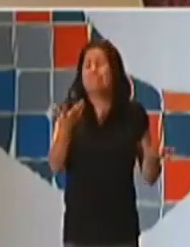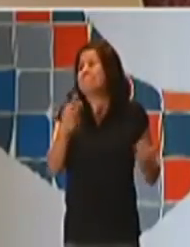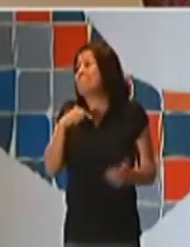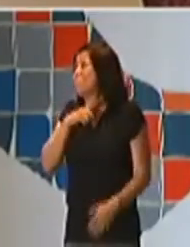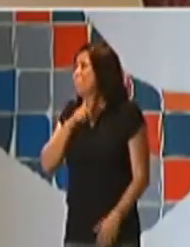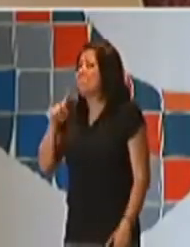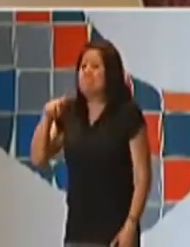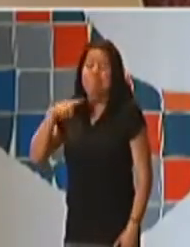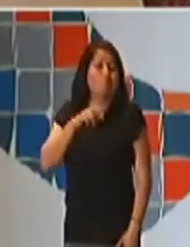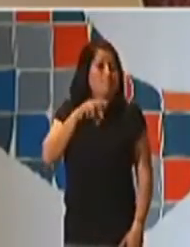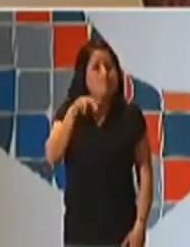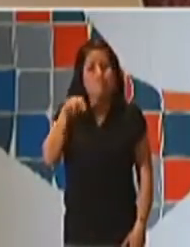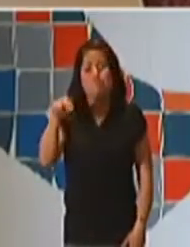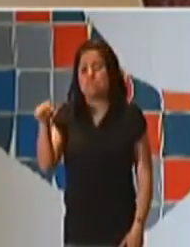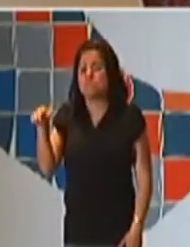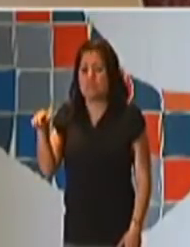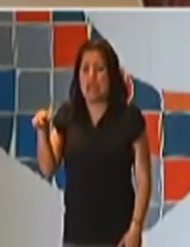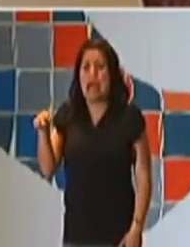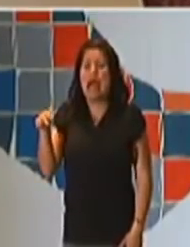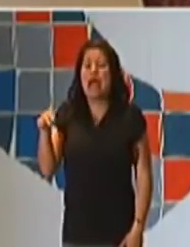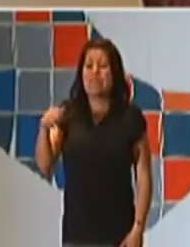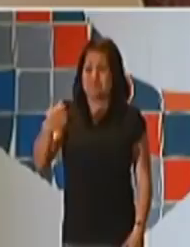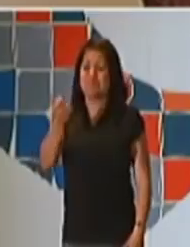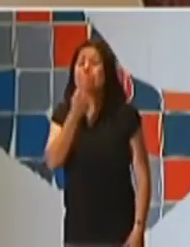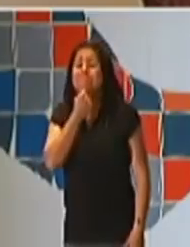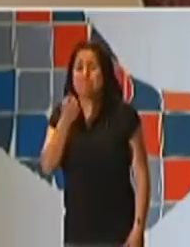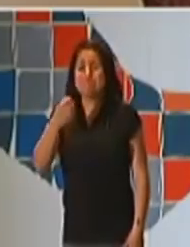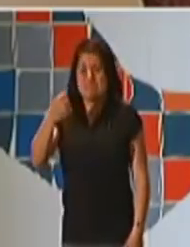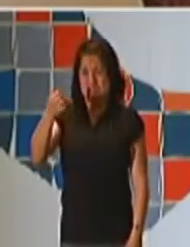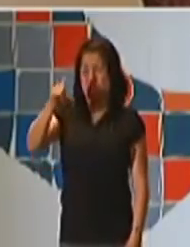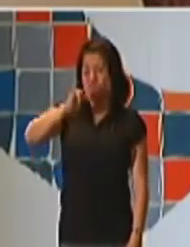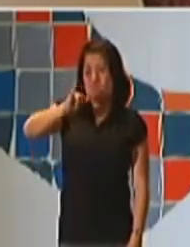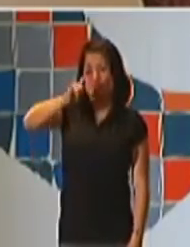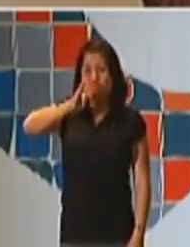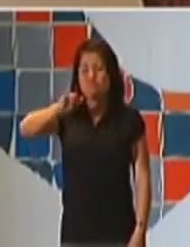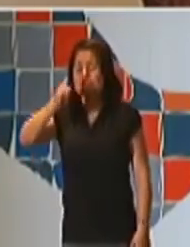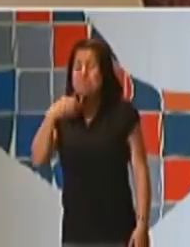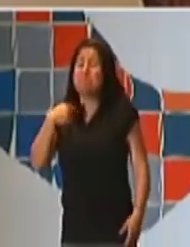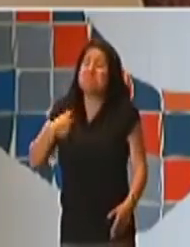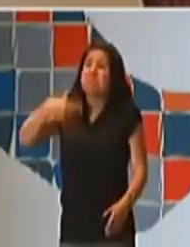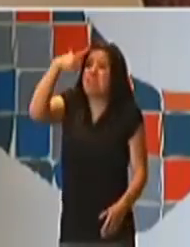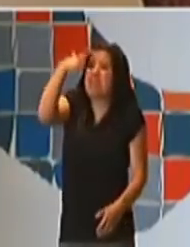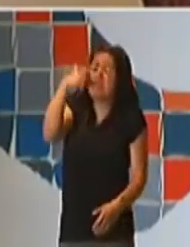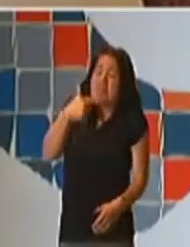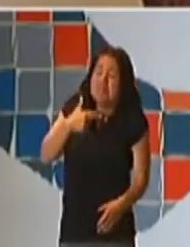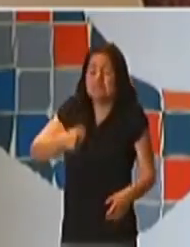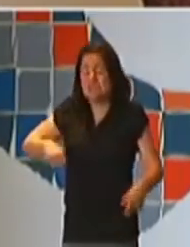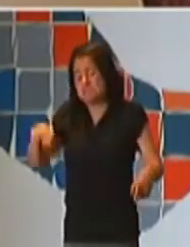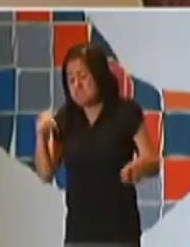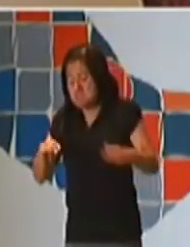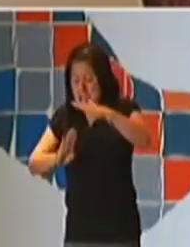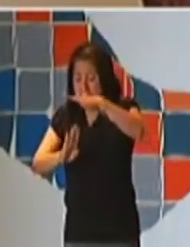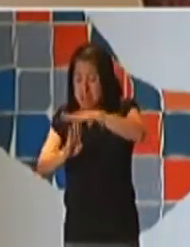vino era el único amigo que le quedaba por las noches ante los platos